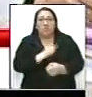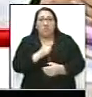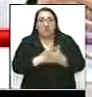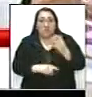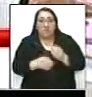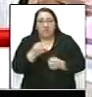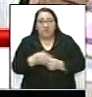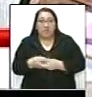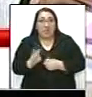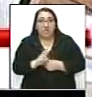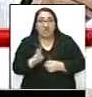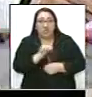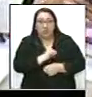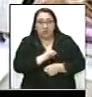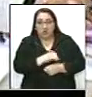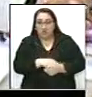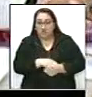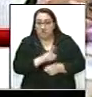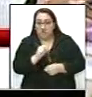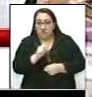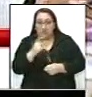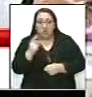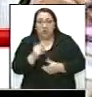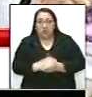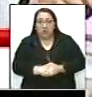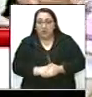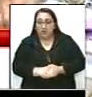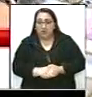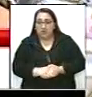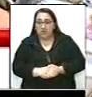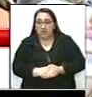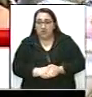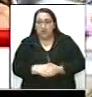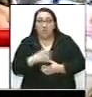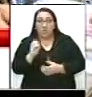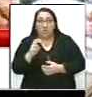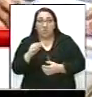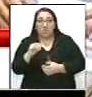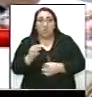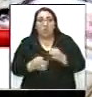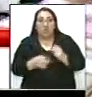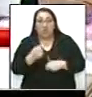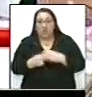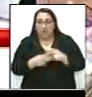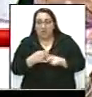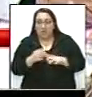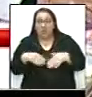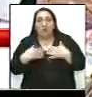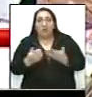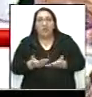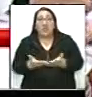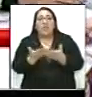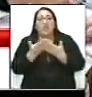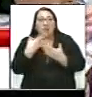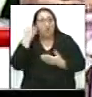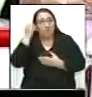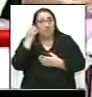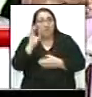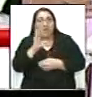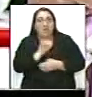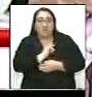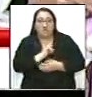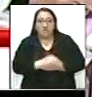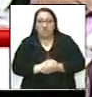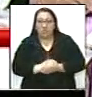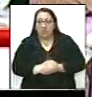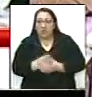que ambas instituciones, no me refiero solamente a la OMPE, sino también al jurado, puedan remitir la opinión institucional